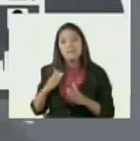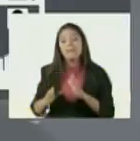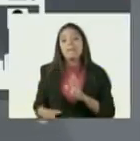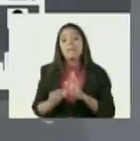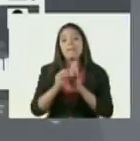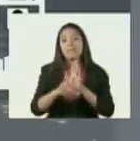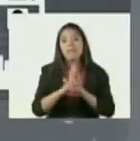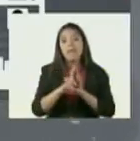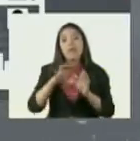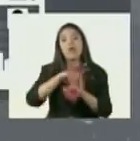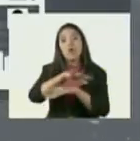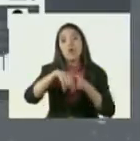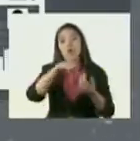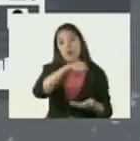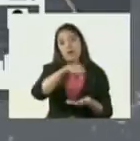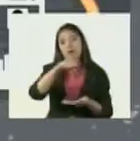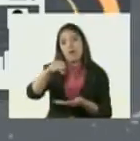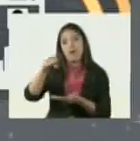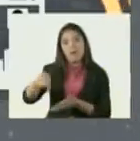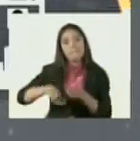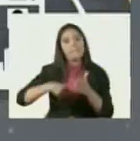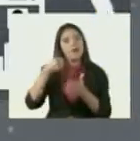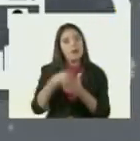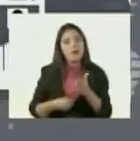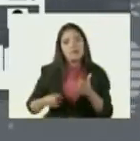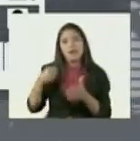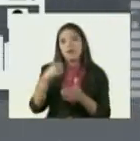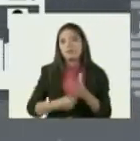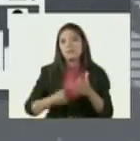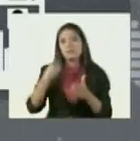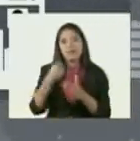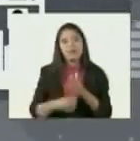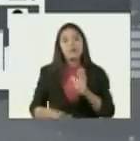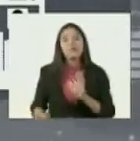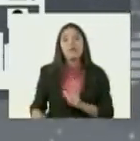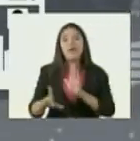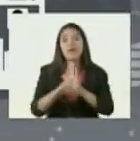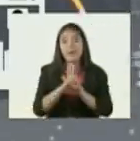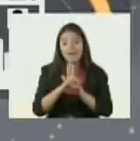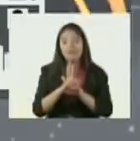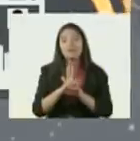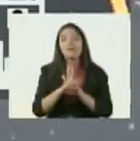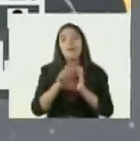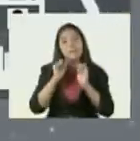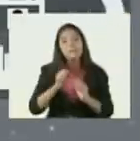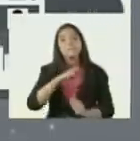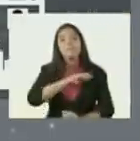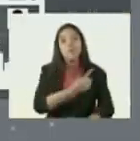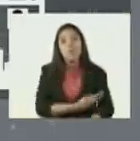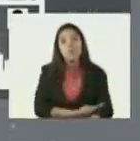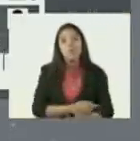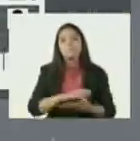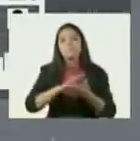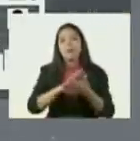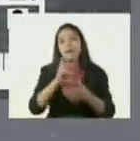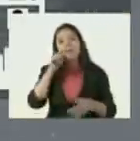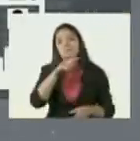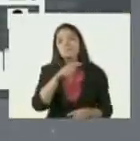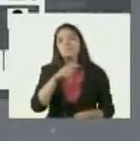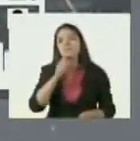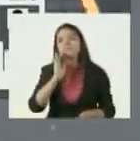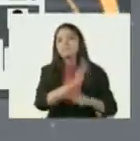son los CLAP, para esta batalla de una ley constitucional que me dé el poder para enfrentar a estos